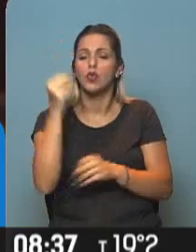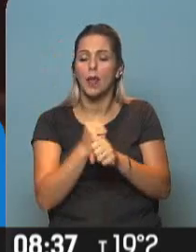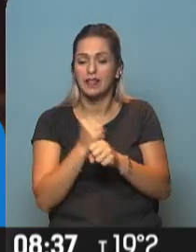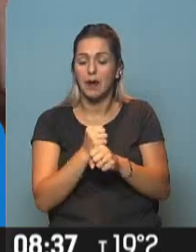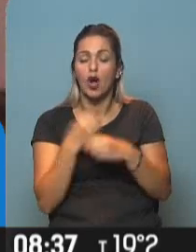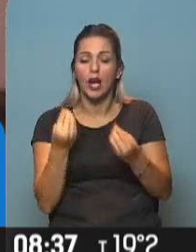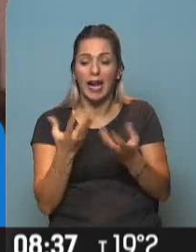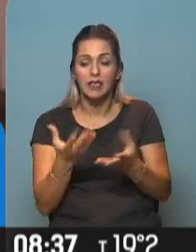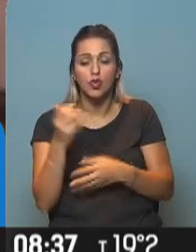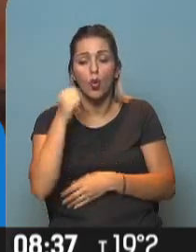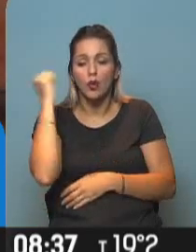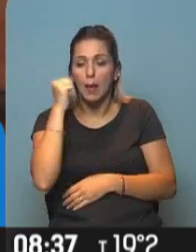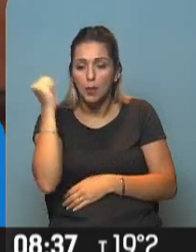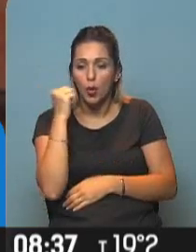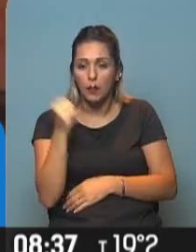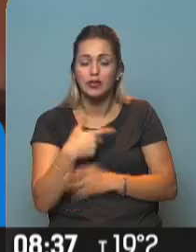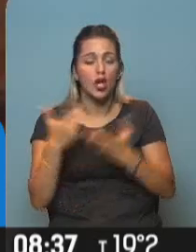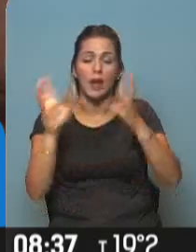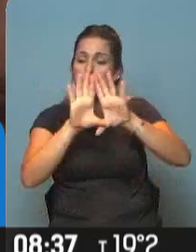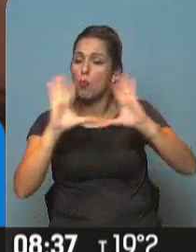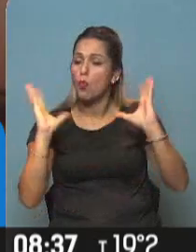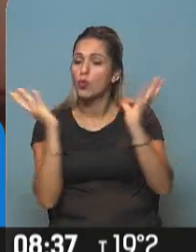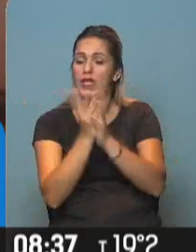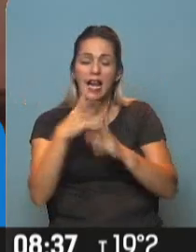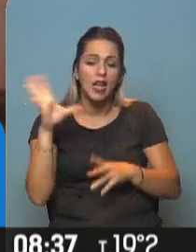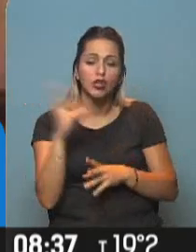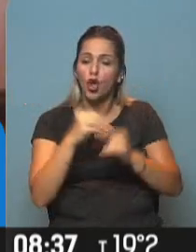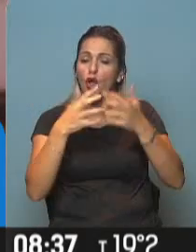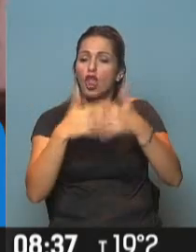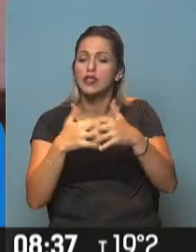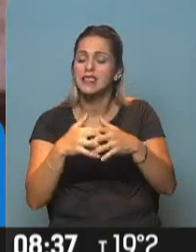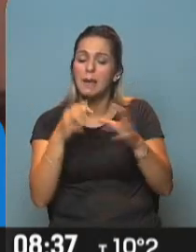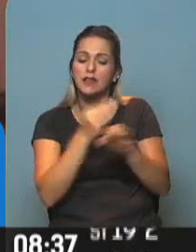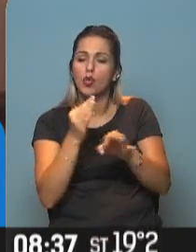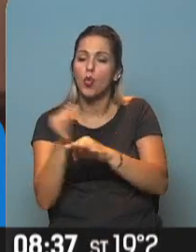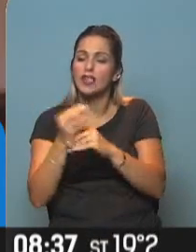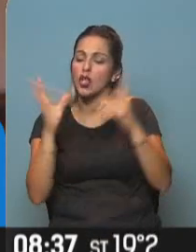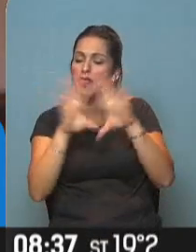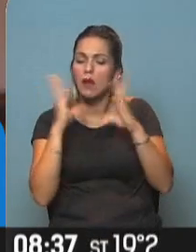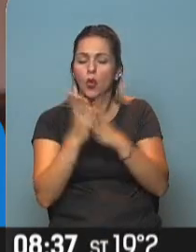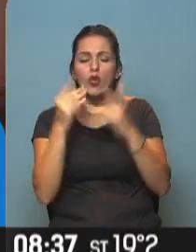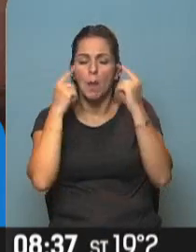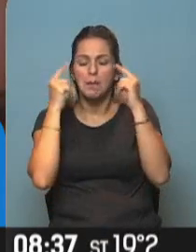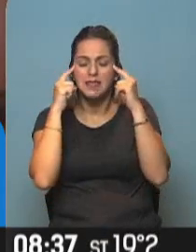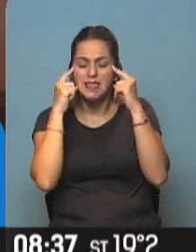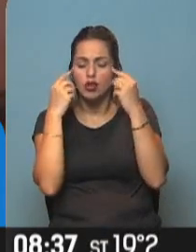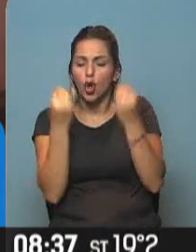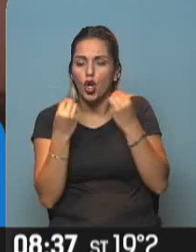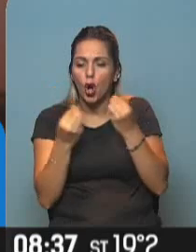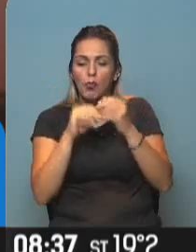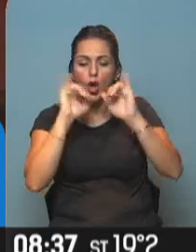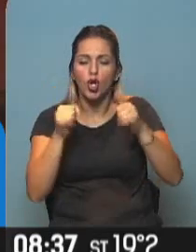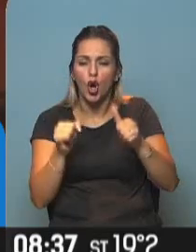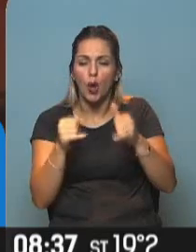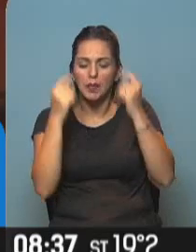preocupación absolutamente global tanto de los sistemas educativos del mundo pensando cómo hacemos para que nuestros jóvenes estén